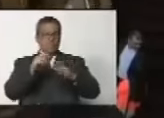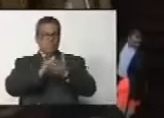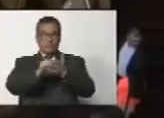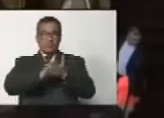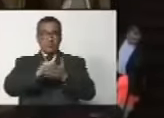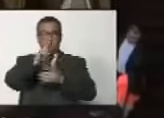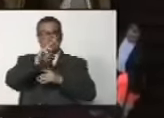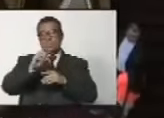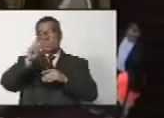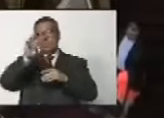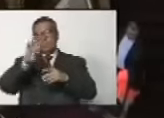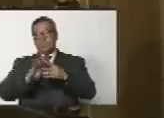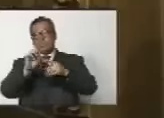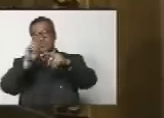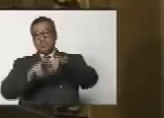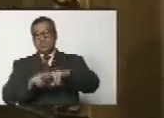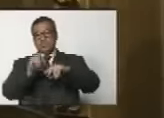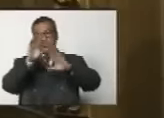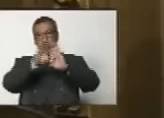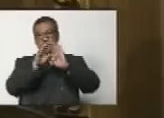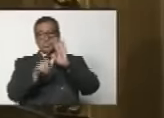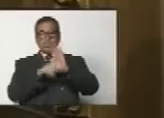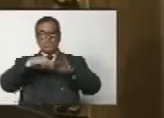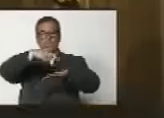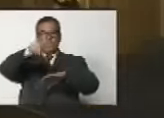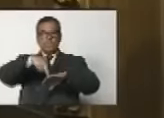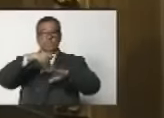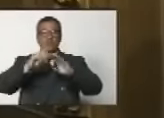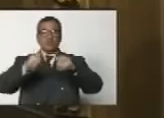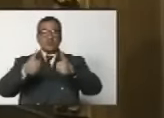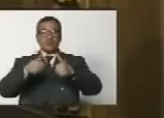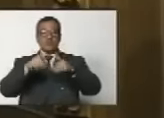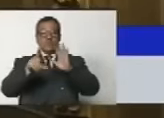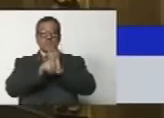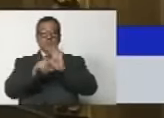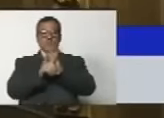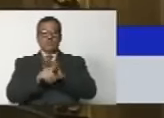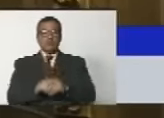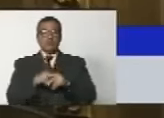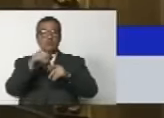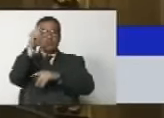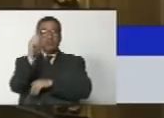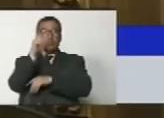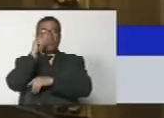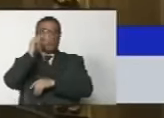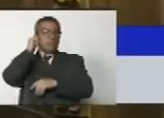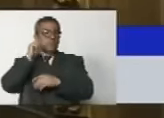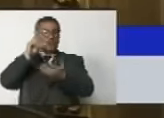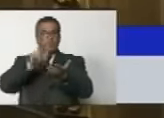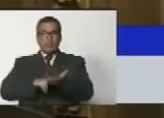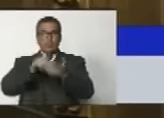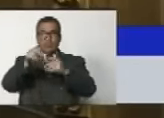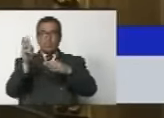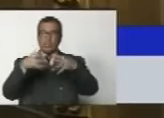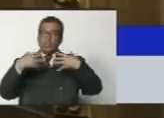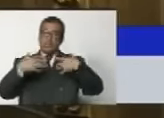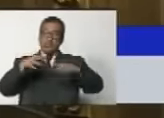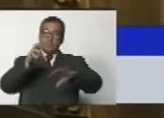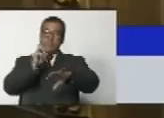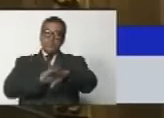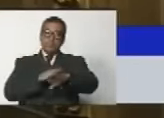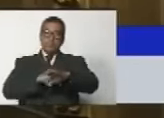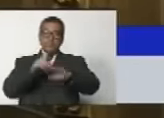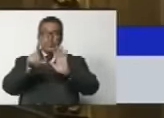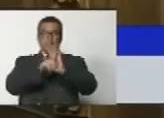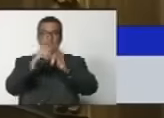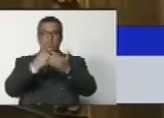artículo 204, numeral primero de la Constitución Nacional, sobre la iniciativa de las leyes. Las diputadas y los diputados aprobaron la urgencia reglamentaria del proyecto de